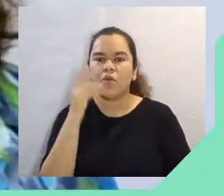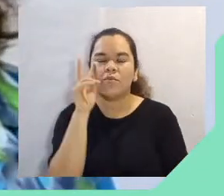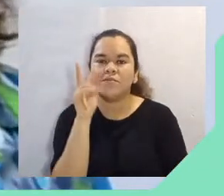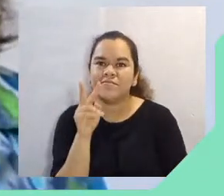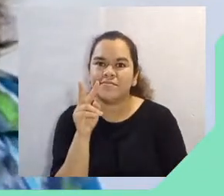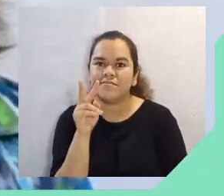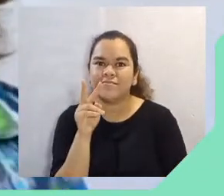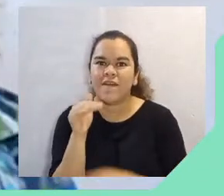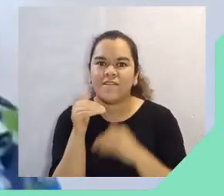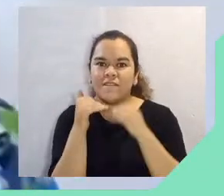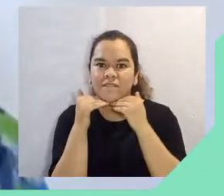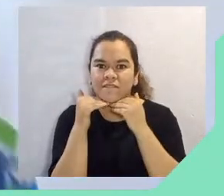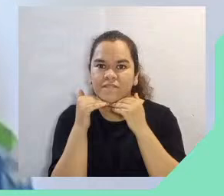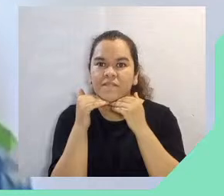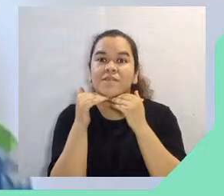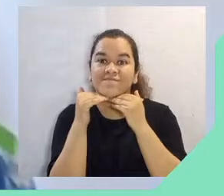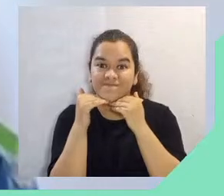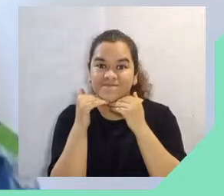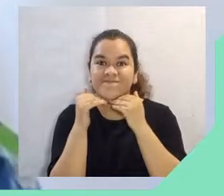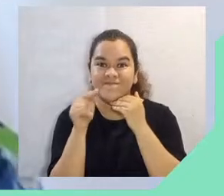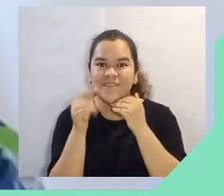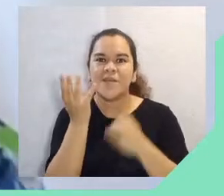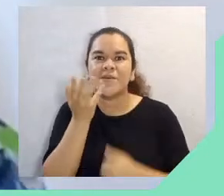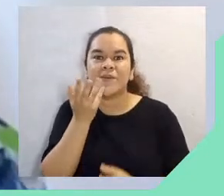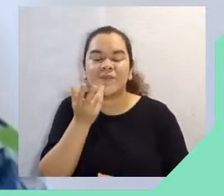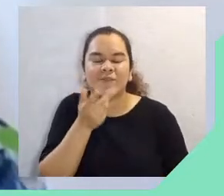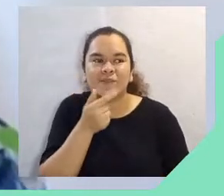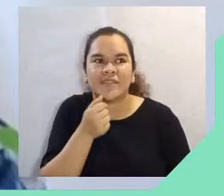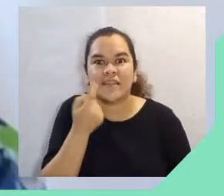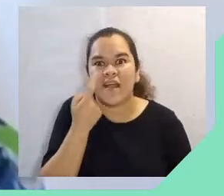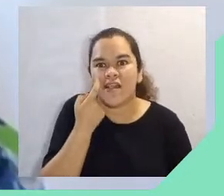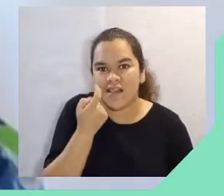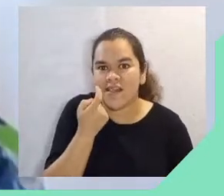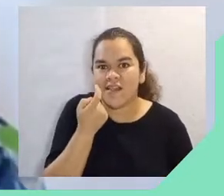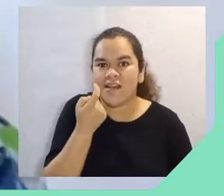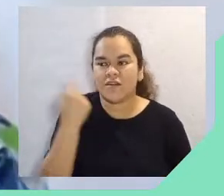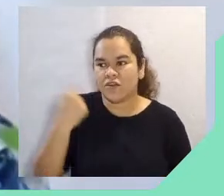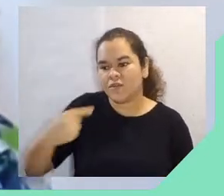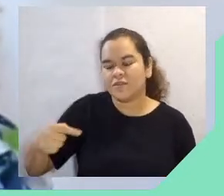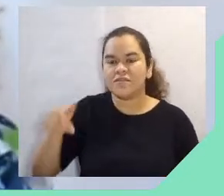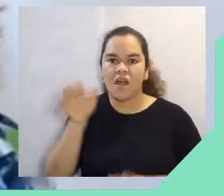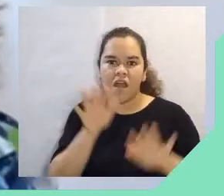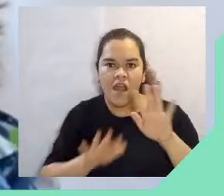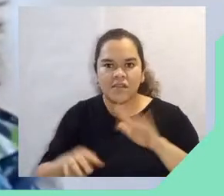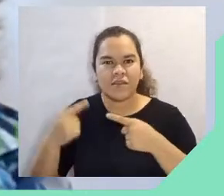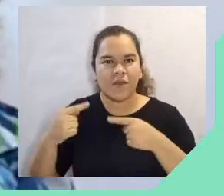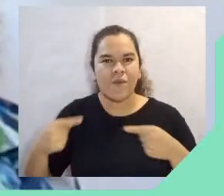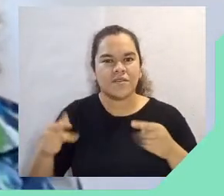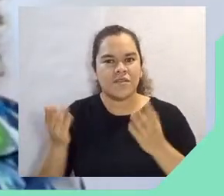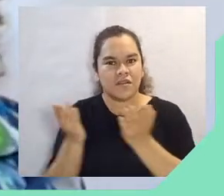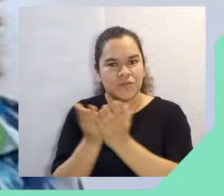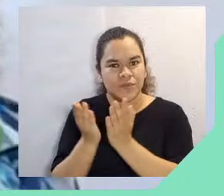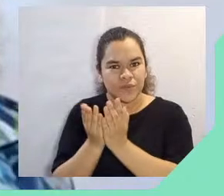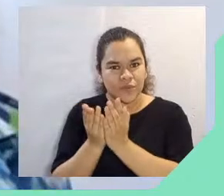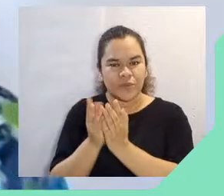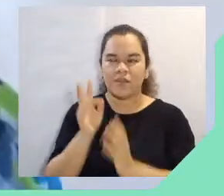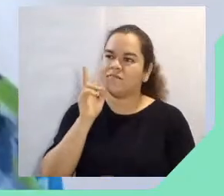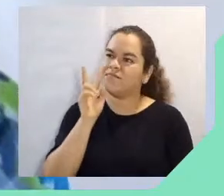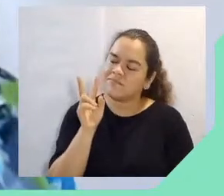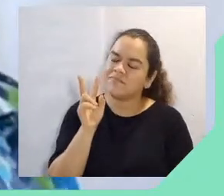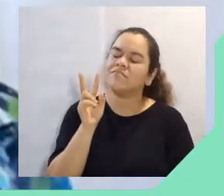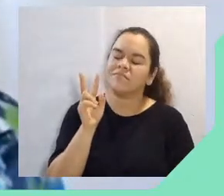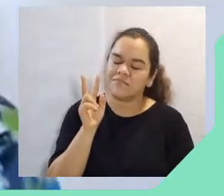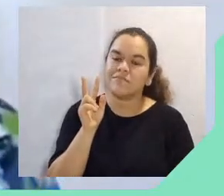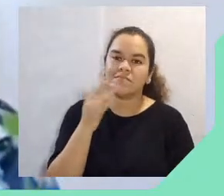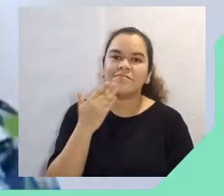una pasión, un gusto enorme por lo que hacen, por lo que estudian, por aquello a lo que decidieron dedicarse, y